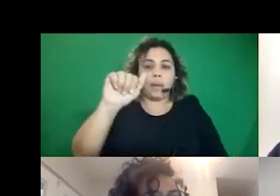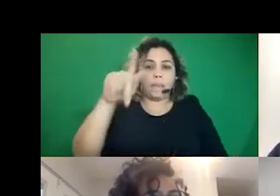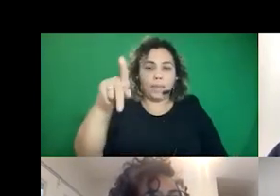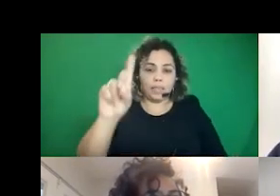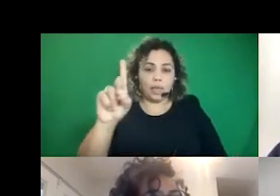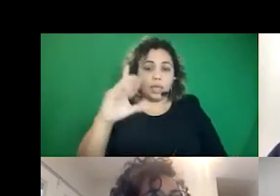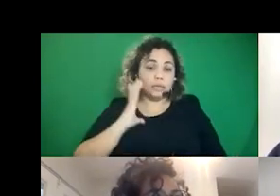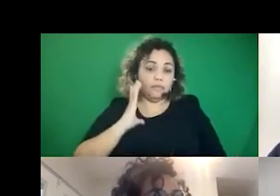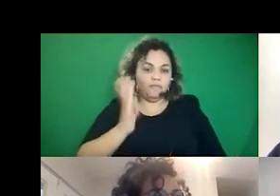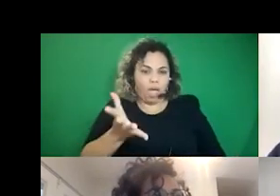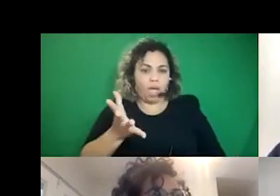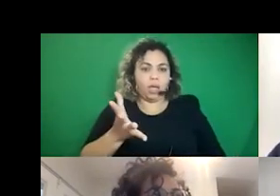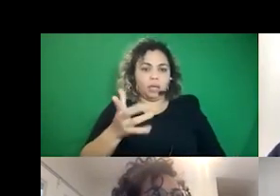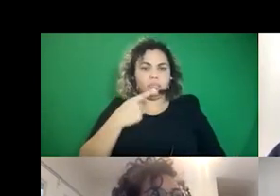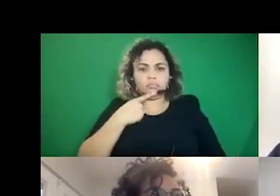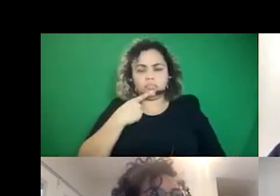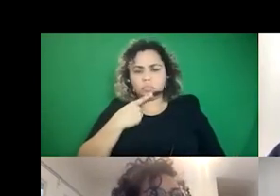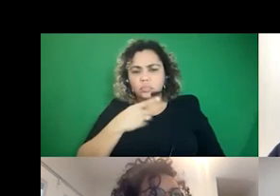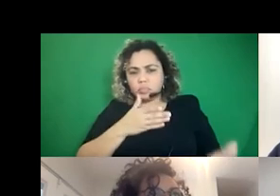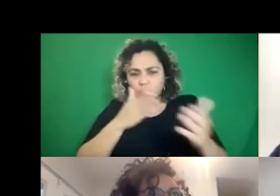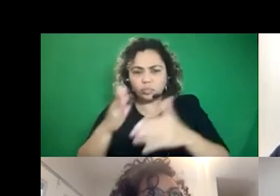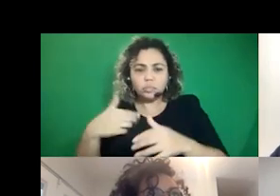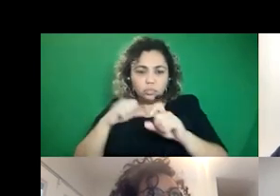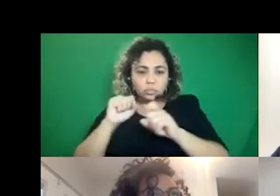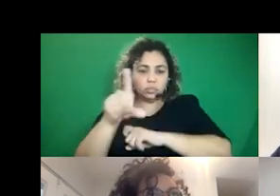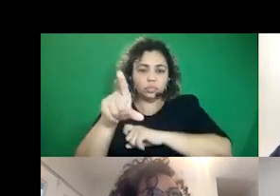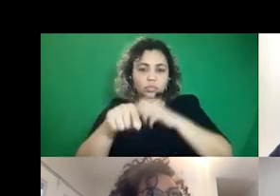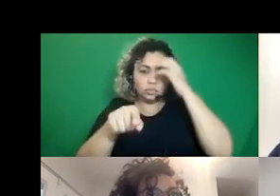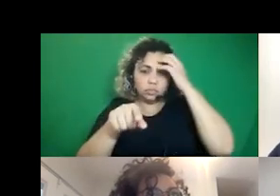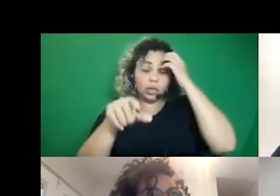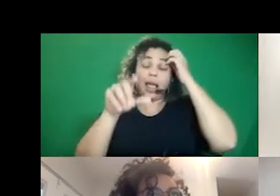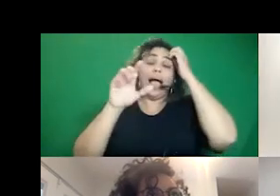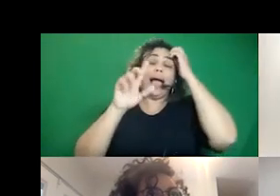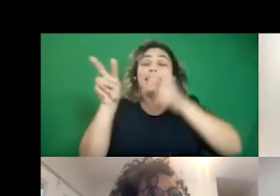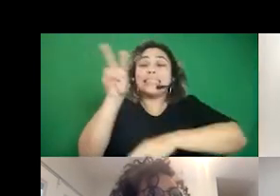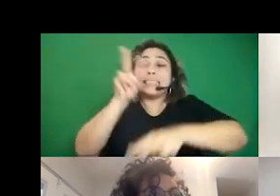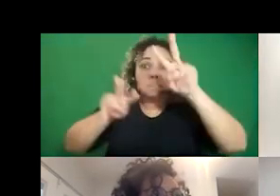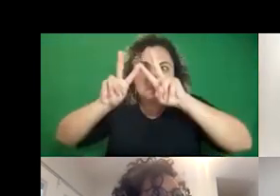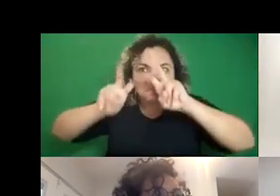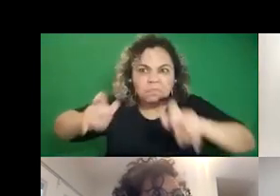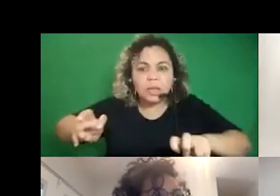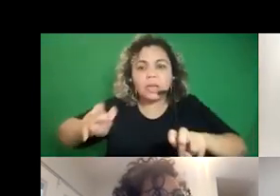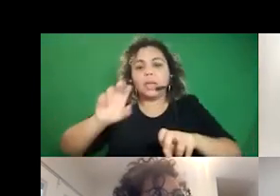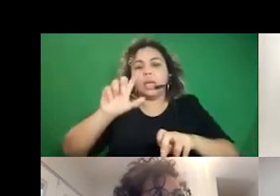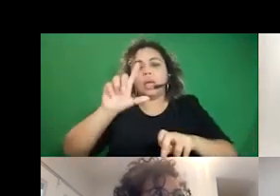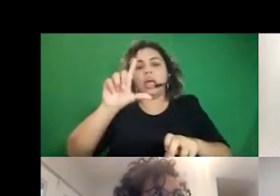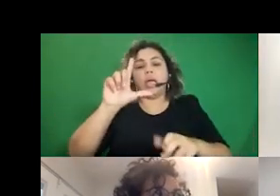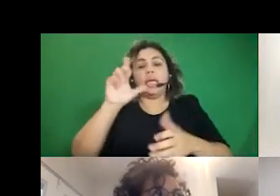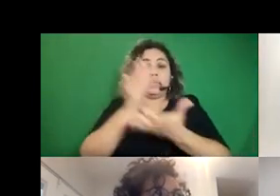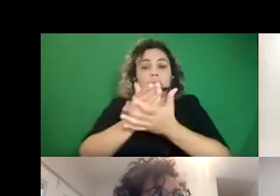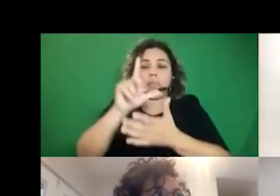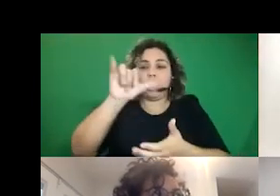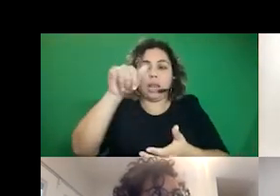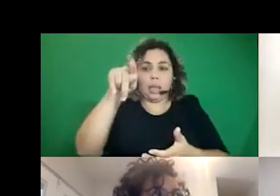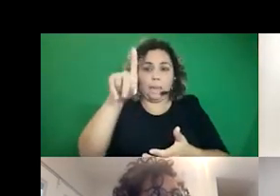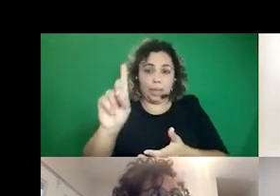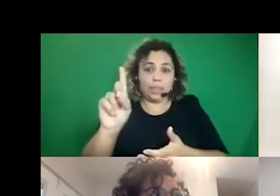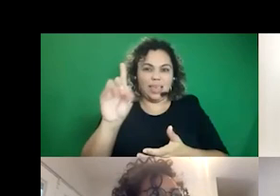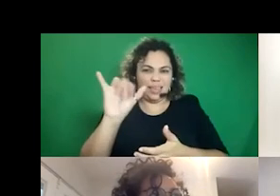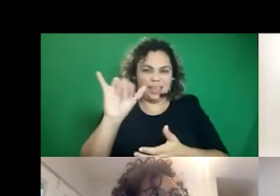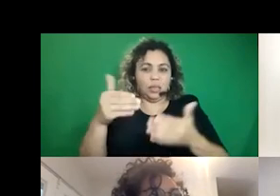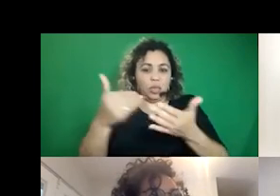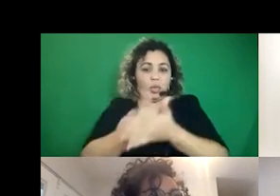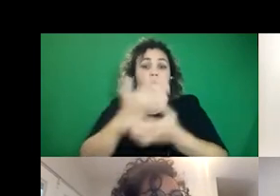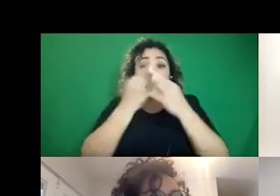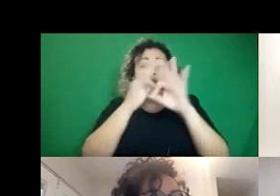esta peli y ponerle un alto al espionaje de la policía